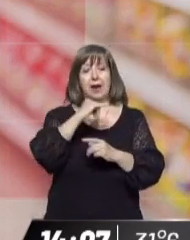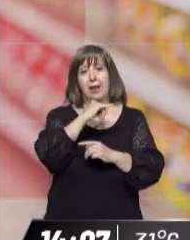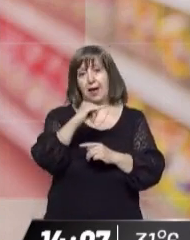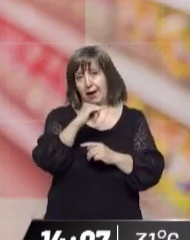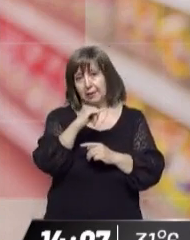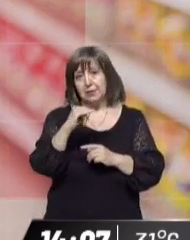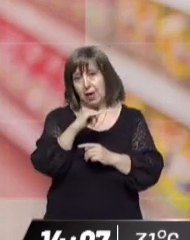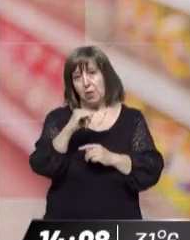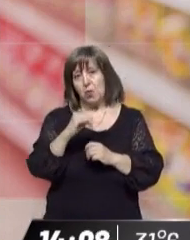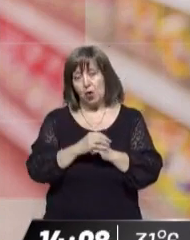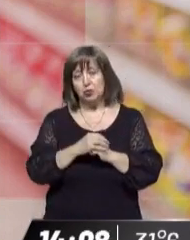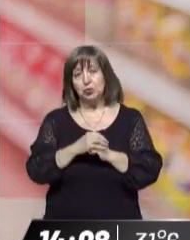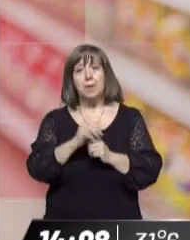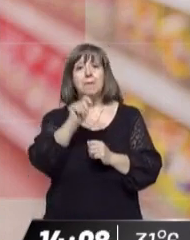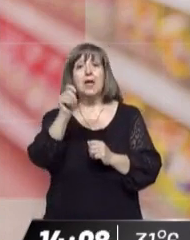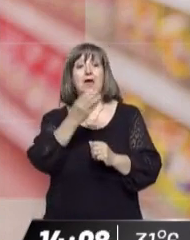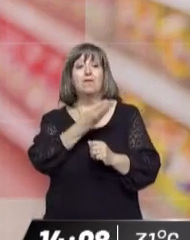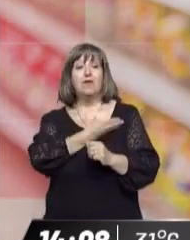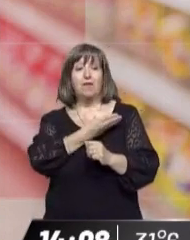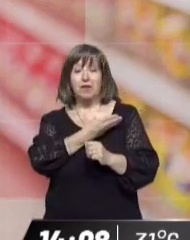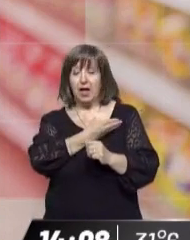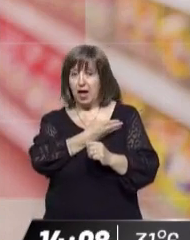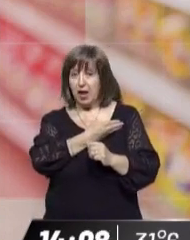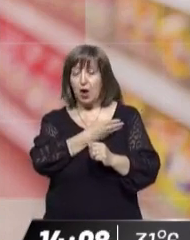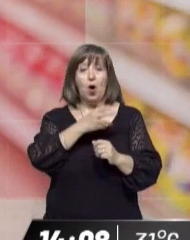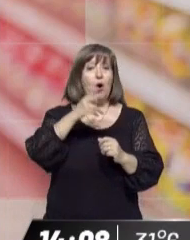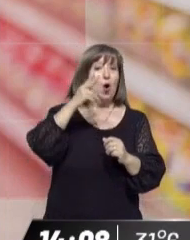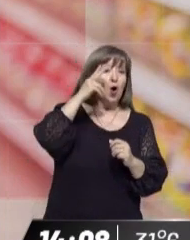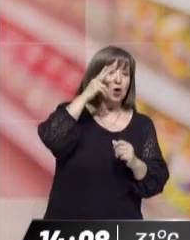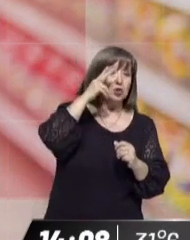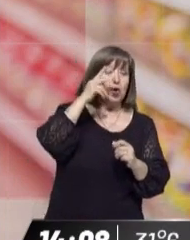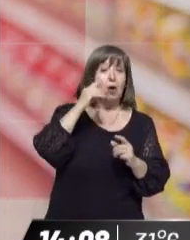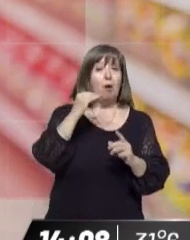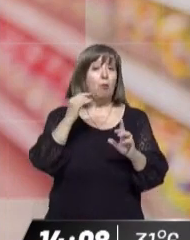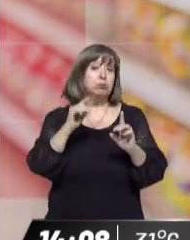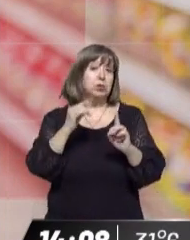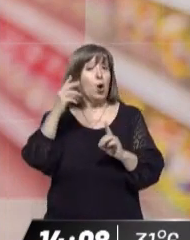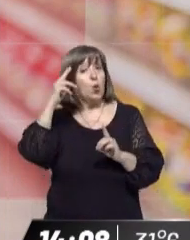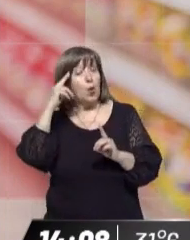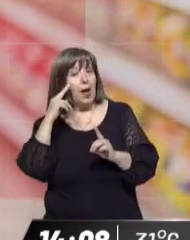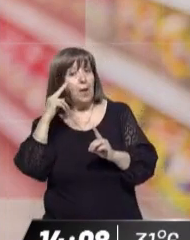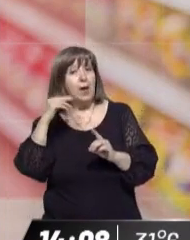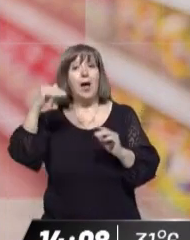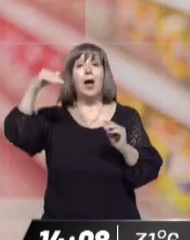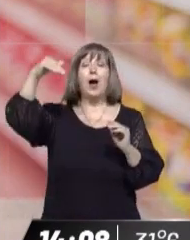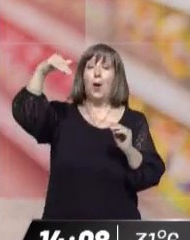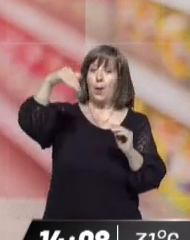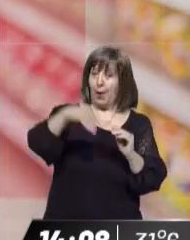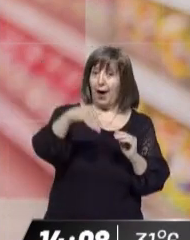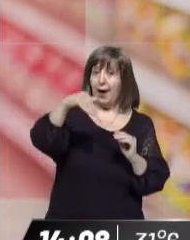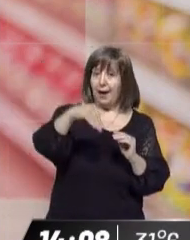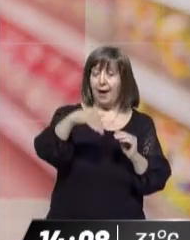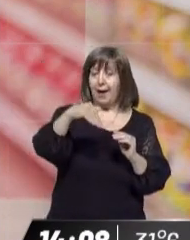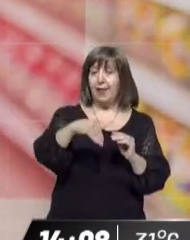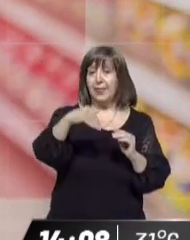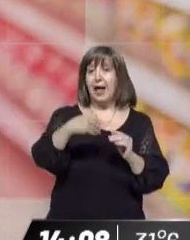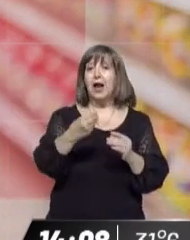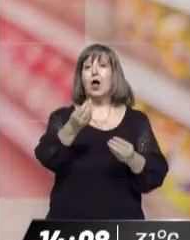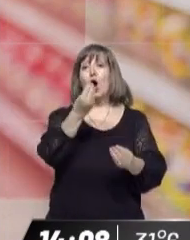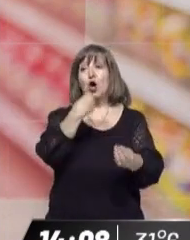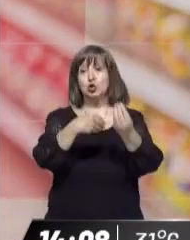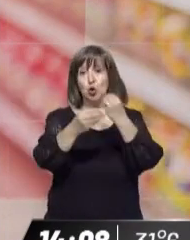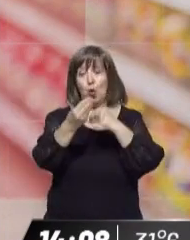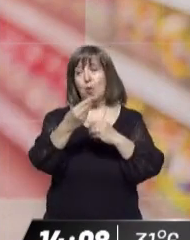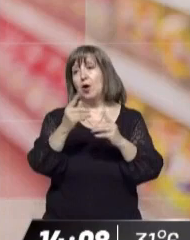negativos nos están marcando un febrero con el 8-9% a la baja en la caída del consumo. Bastante,